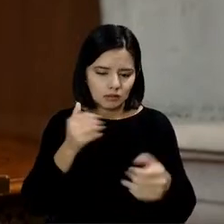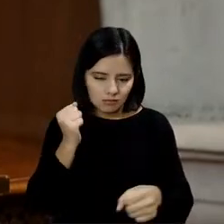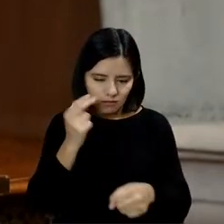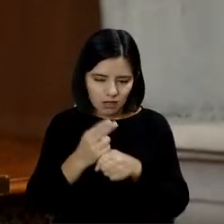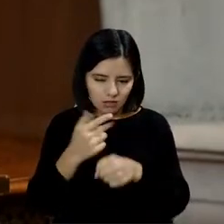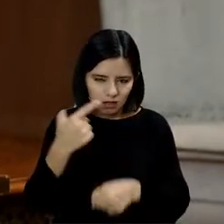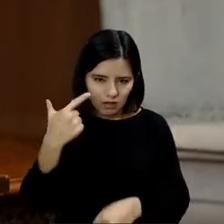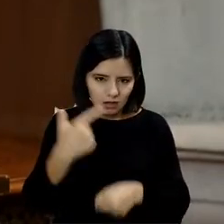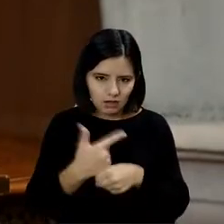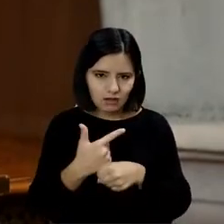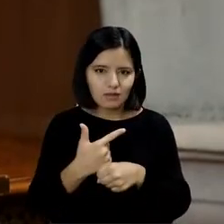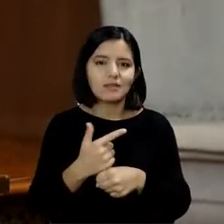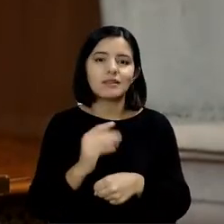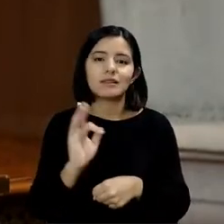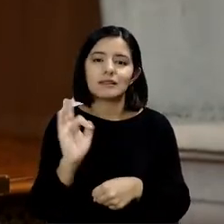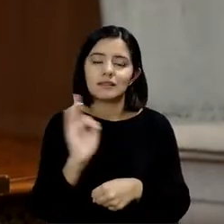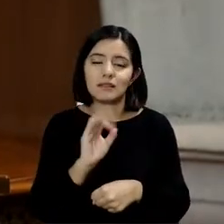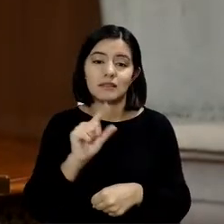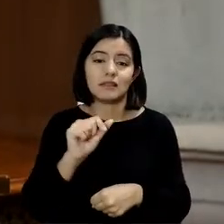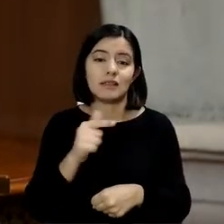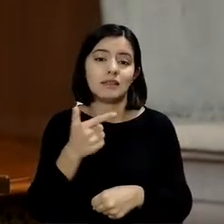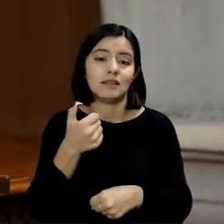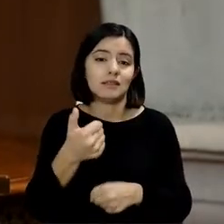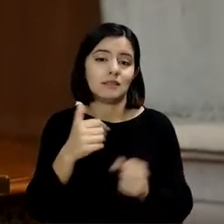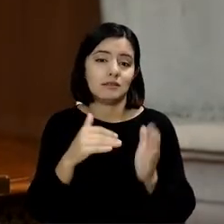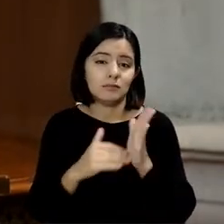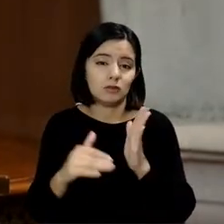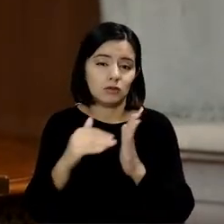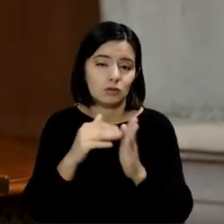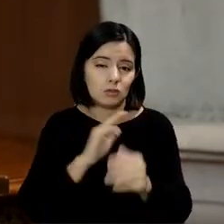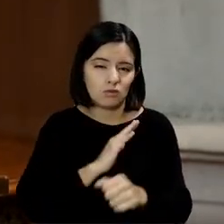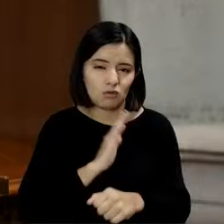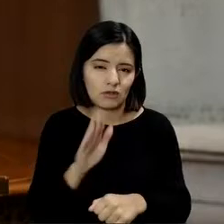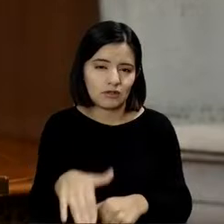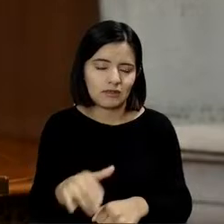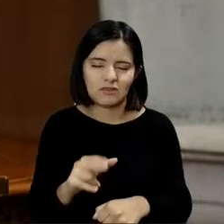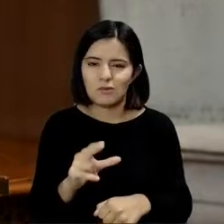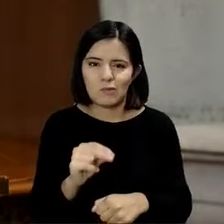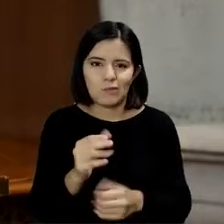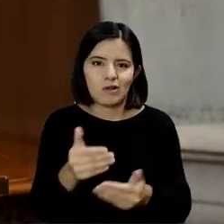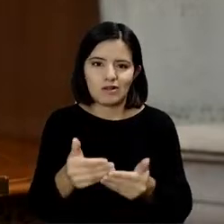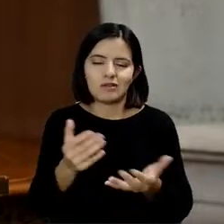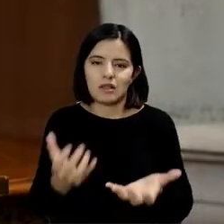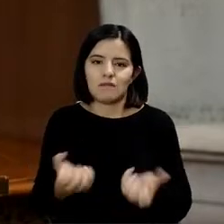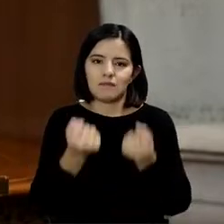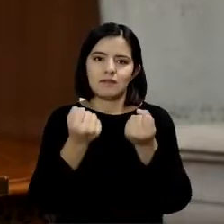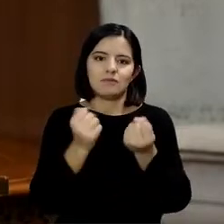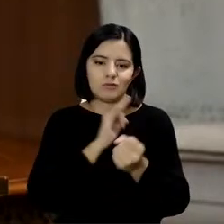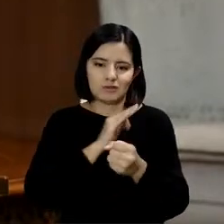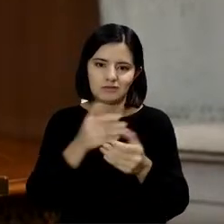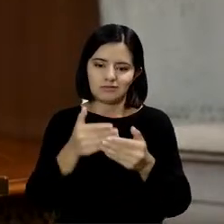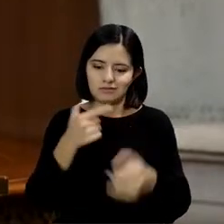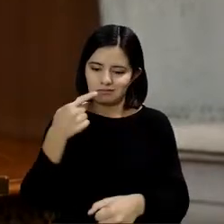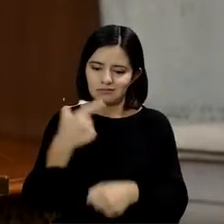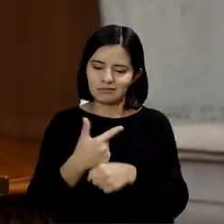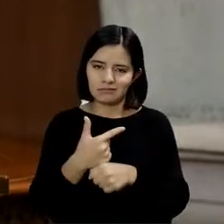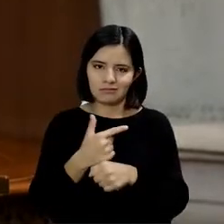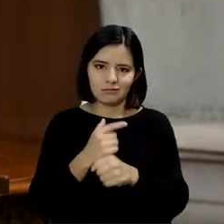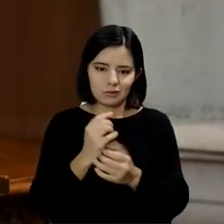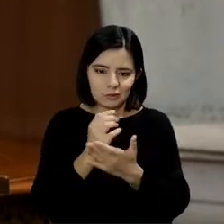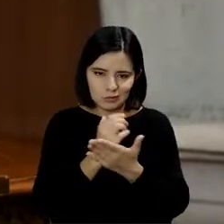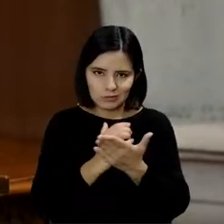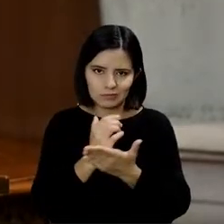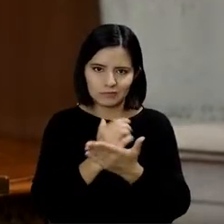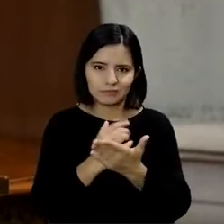76 millones de muertes entre el 2023 y 2050. En el caso de la diabetes, de acuerdo con las cifras